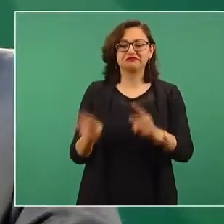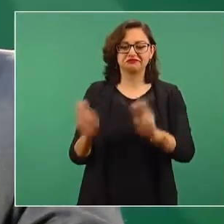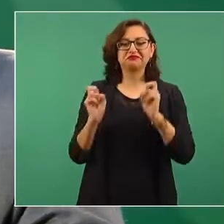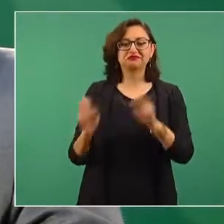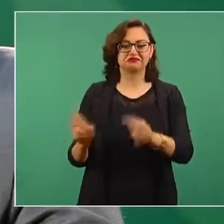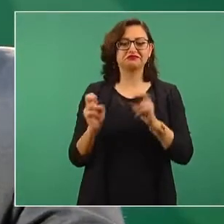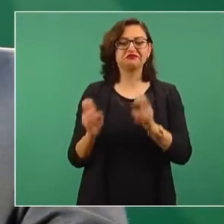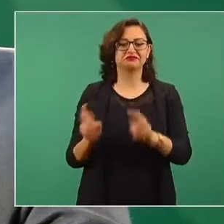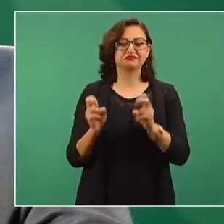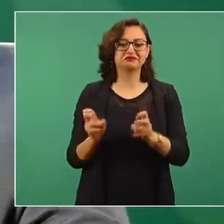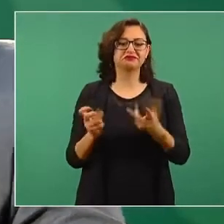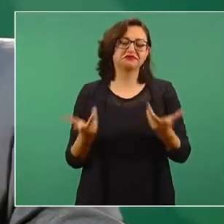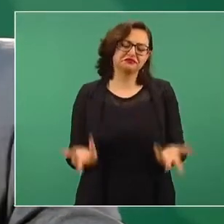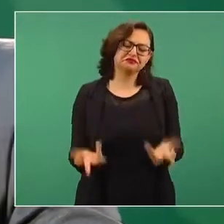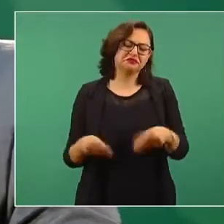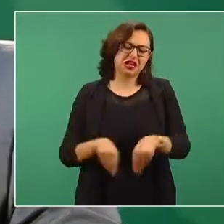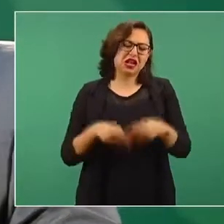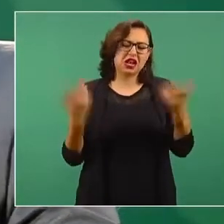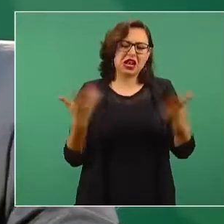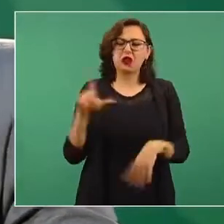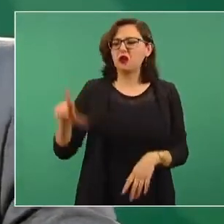claro, permitido desde el gobierno,